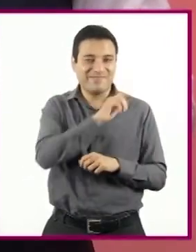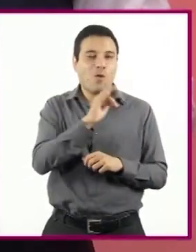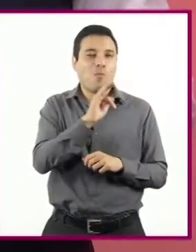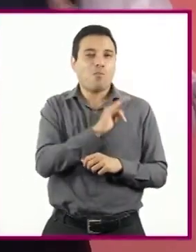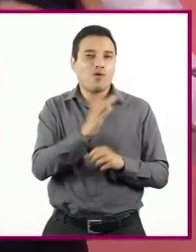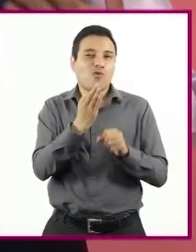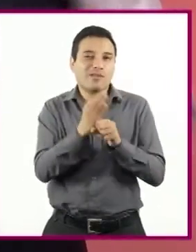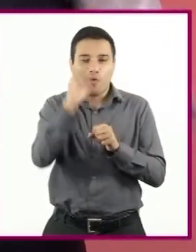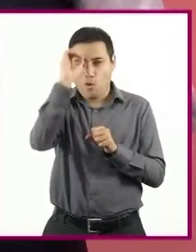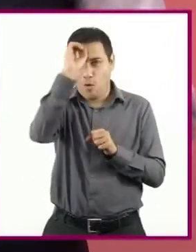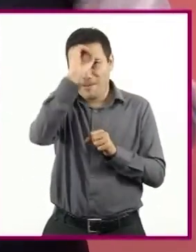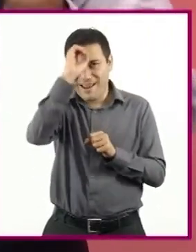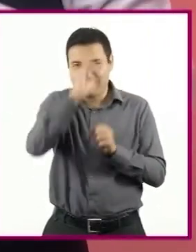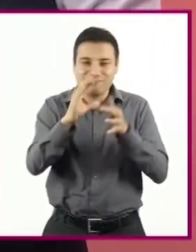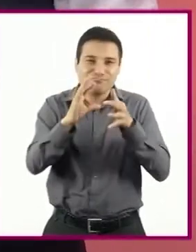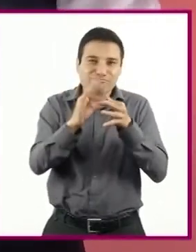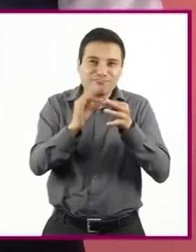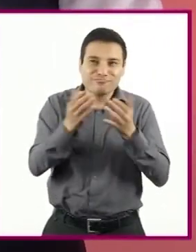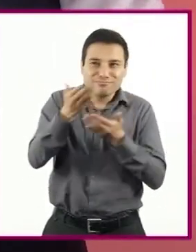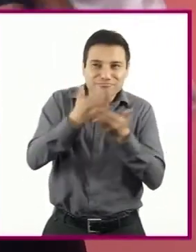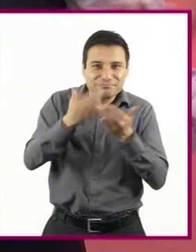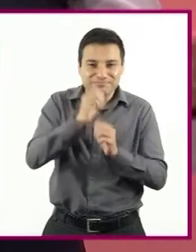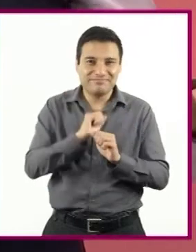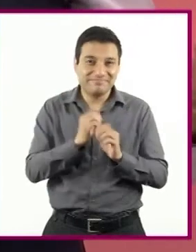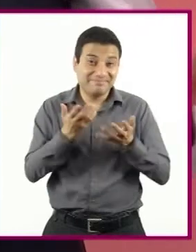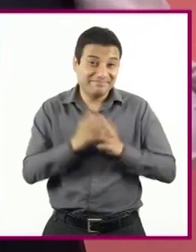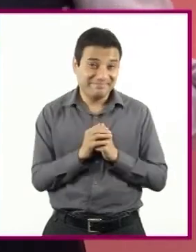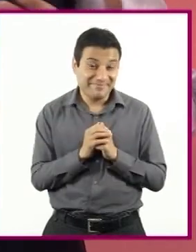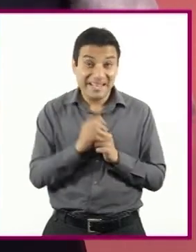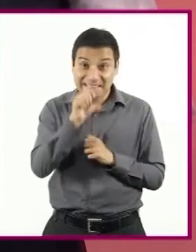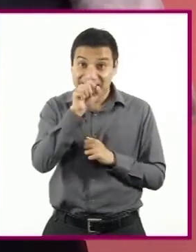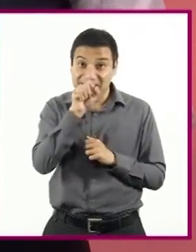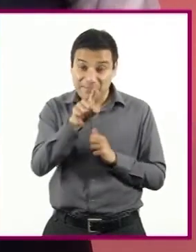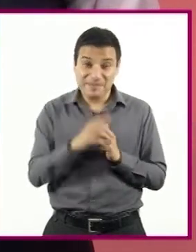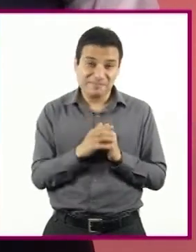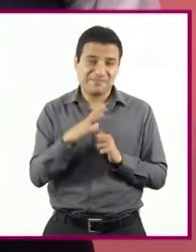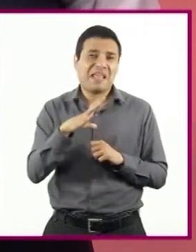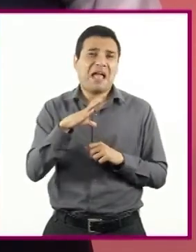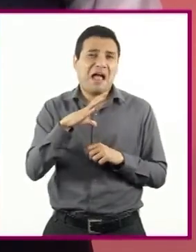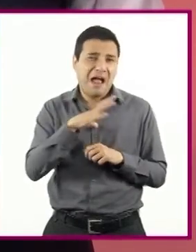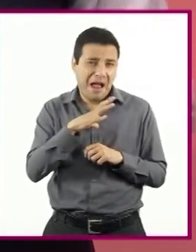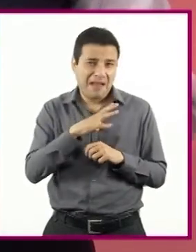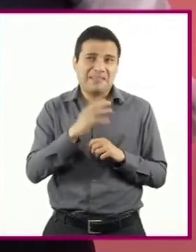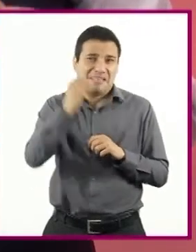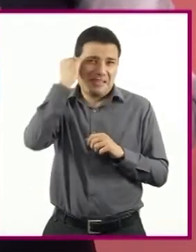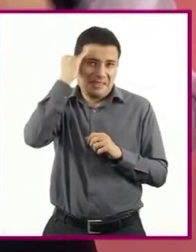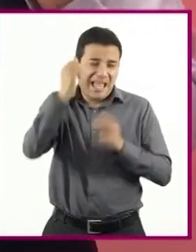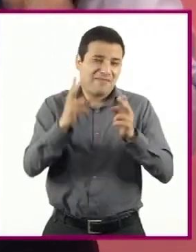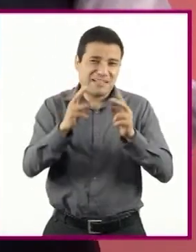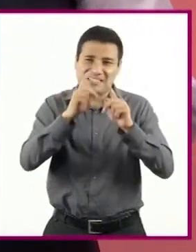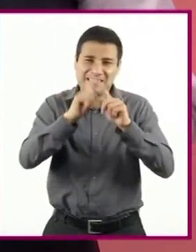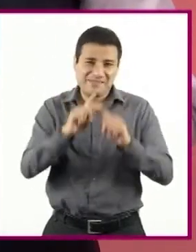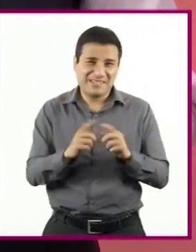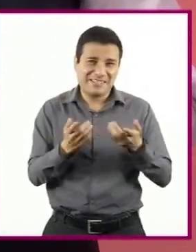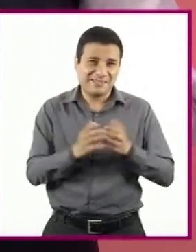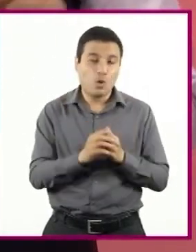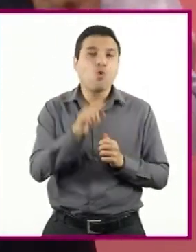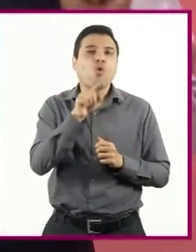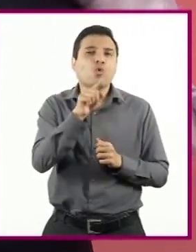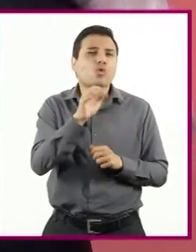oportunidad de opinar de una manera rápida y hasta graciosa. Y además hay alternativas para cada ocasión. Basta con tener